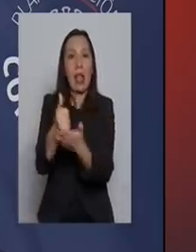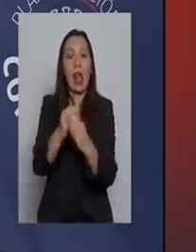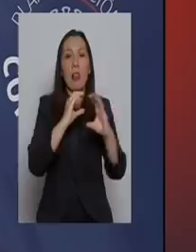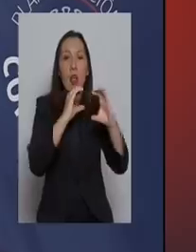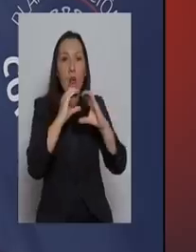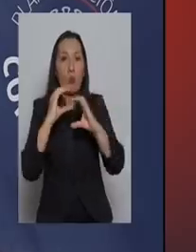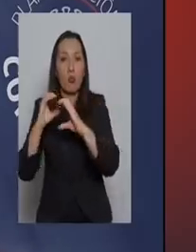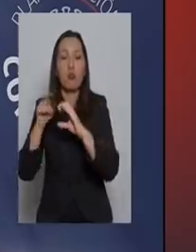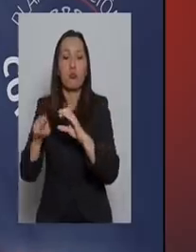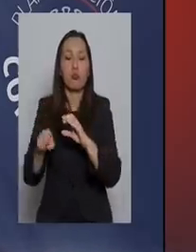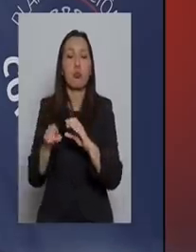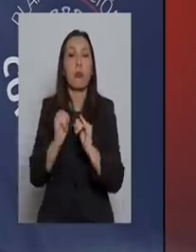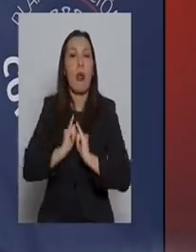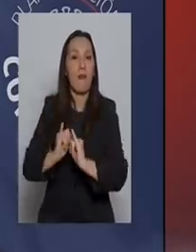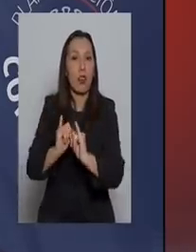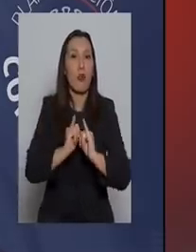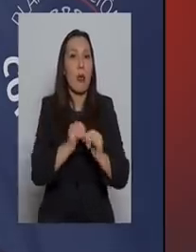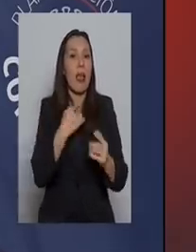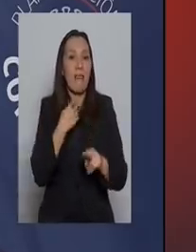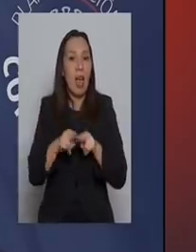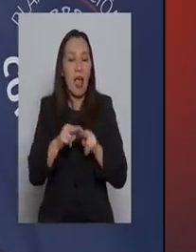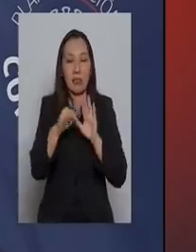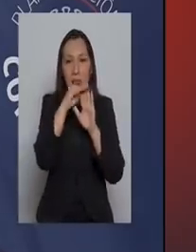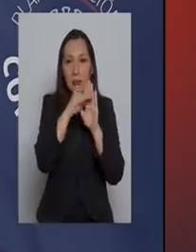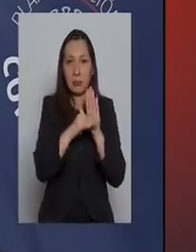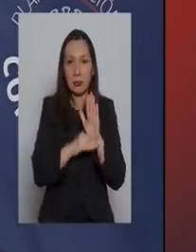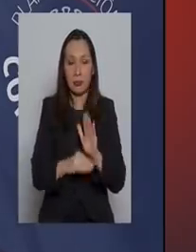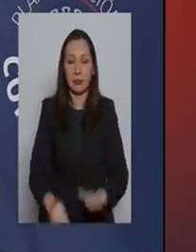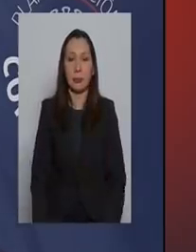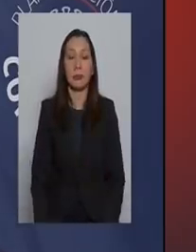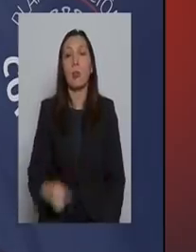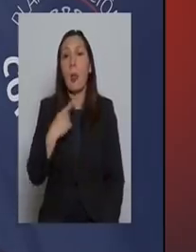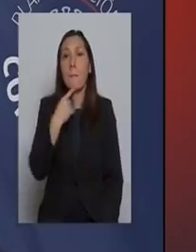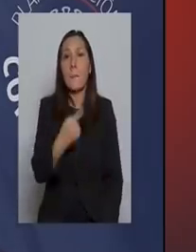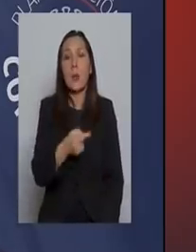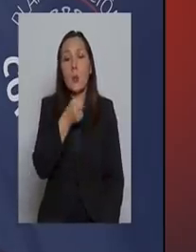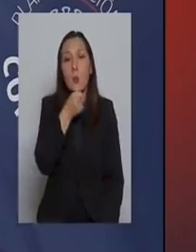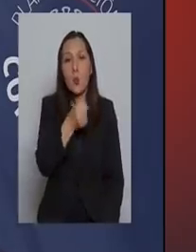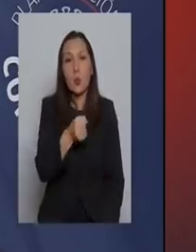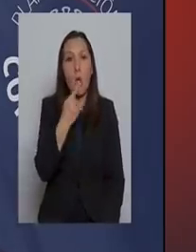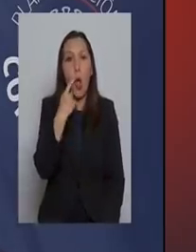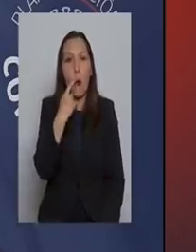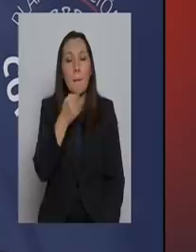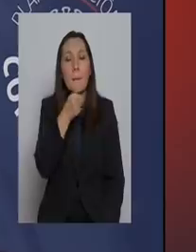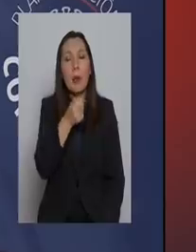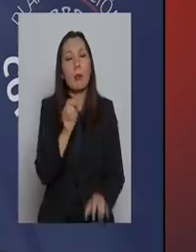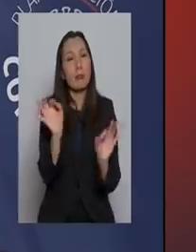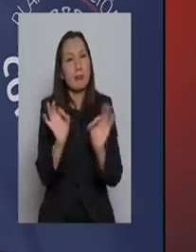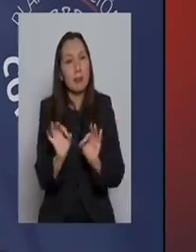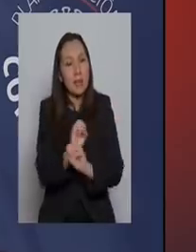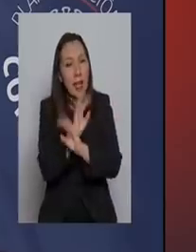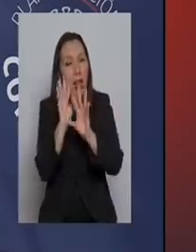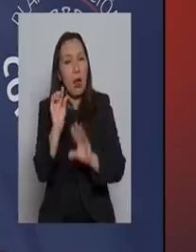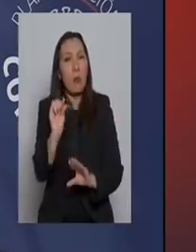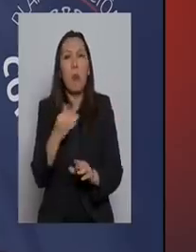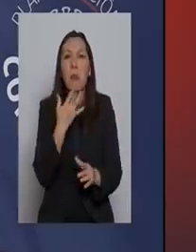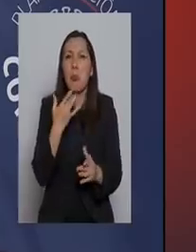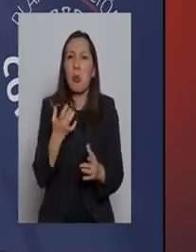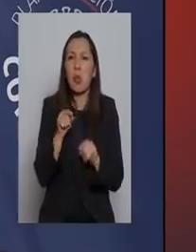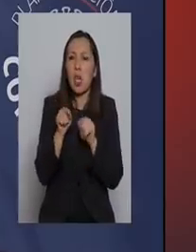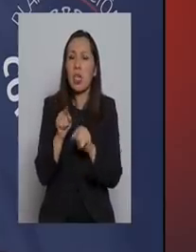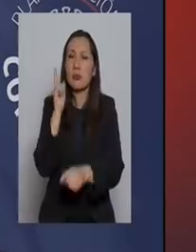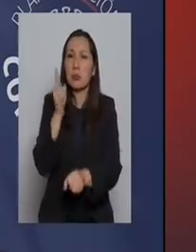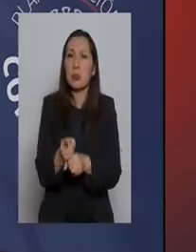alcaldes para informarles de estas medidas. Ministro, quería que precisara un poco respecto a por qué se